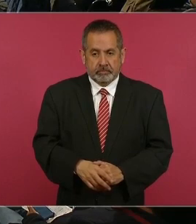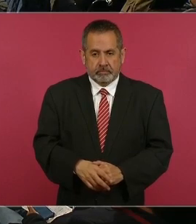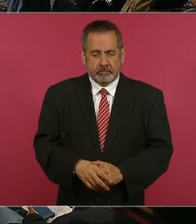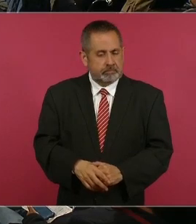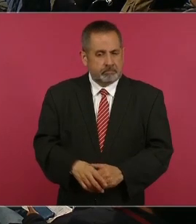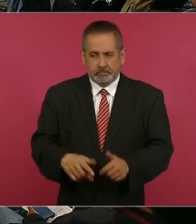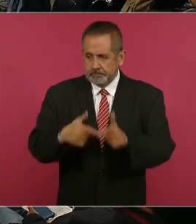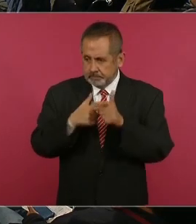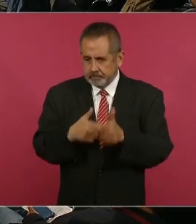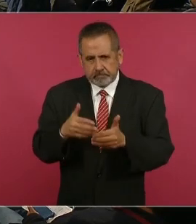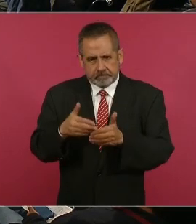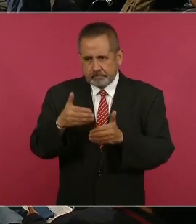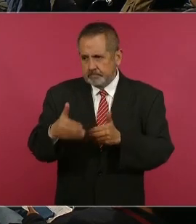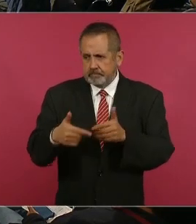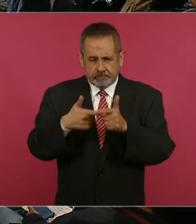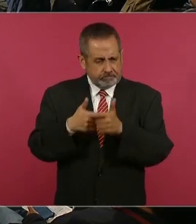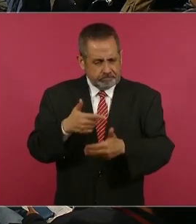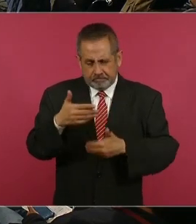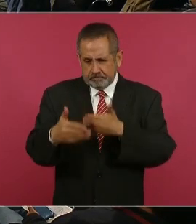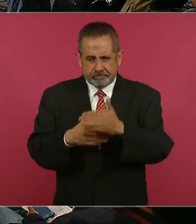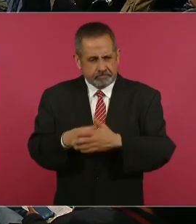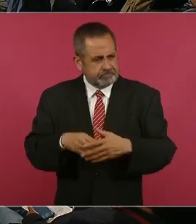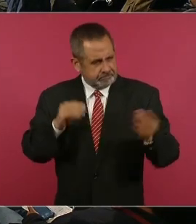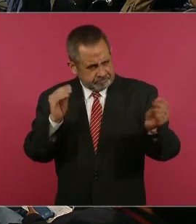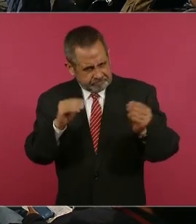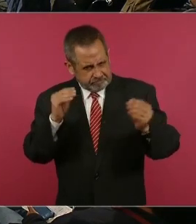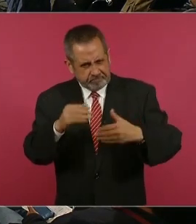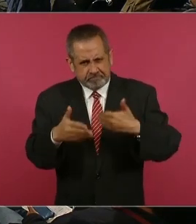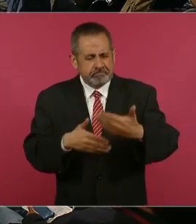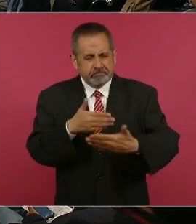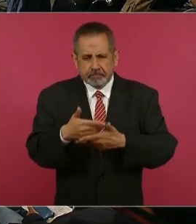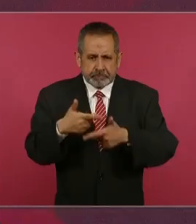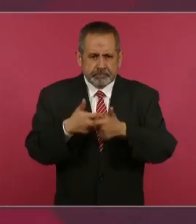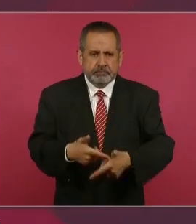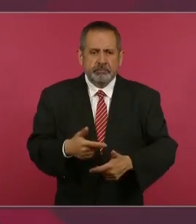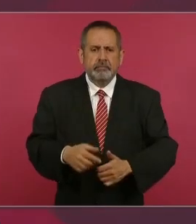vamos a seguir aquí con el debate.